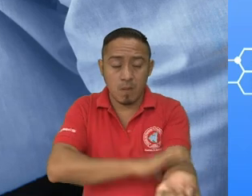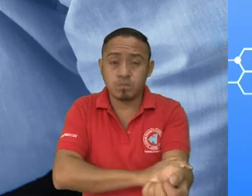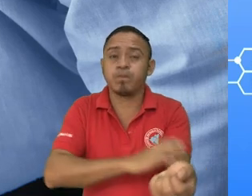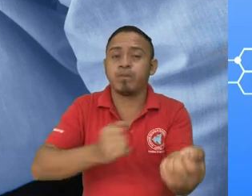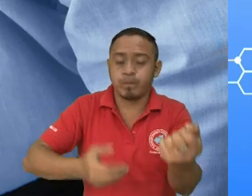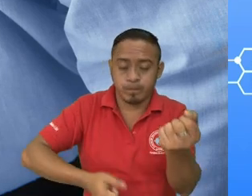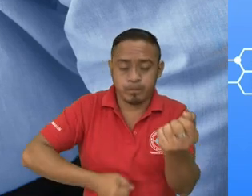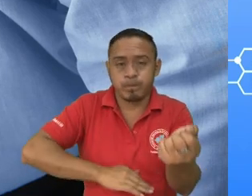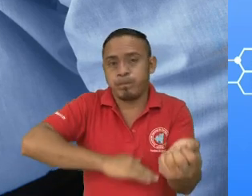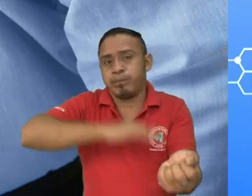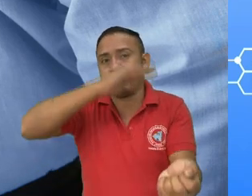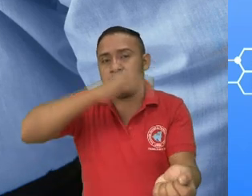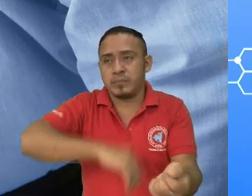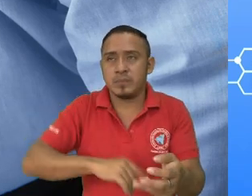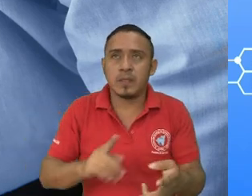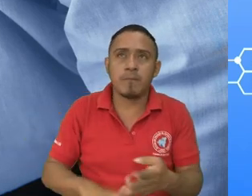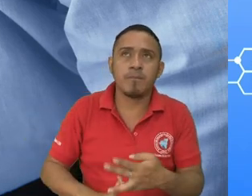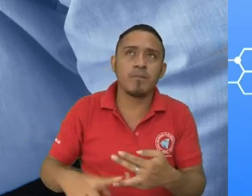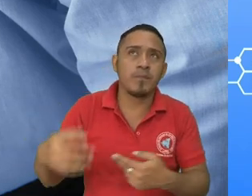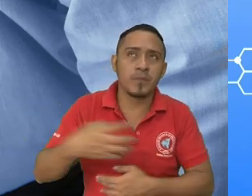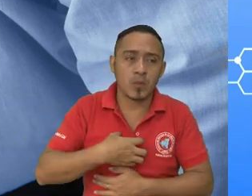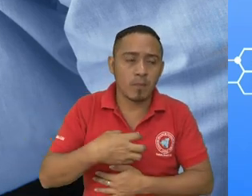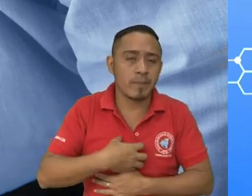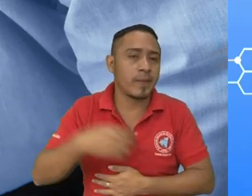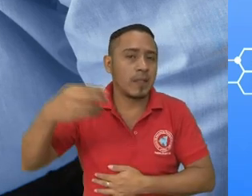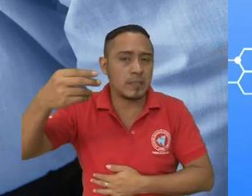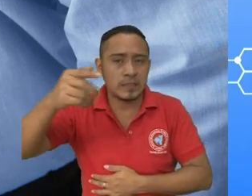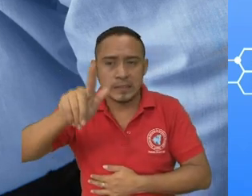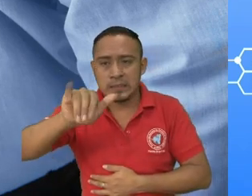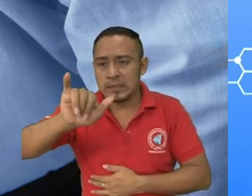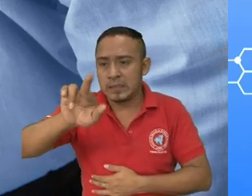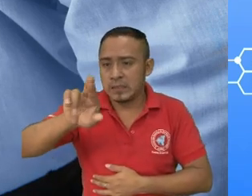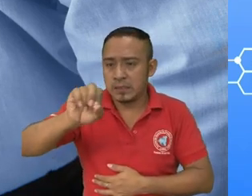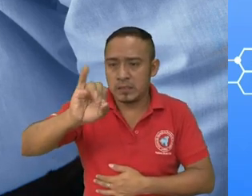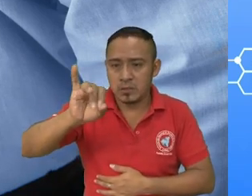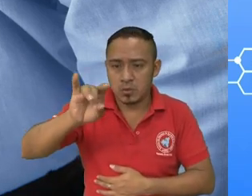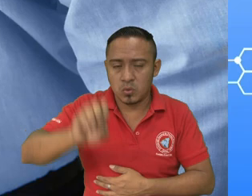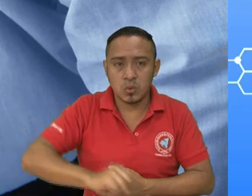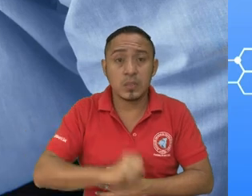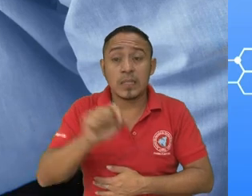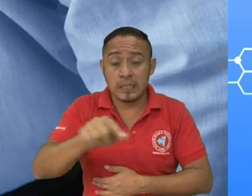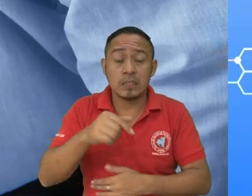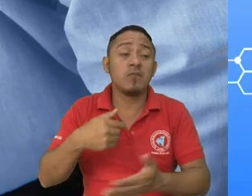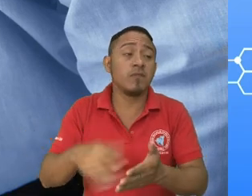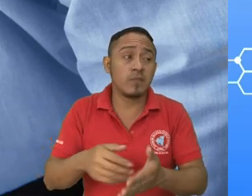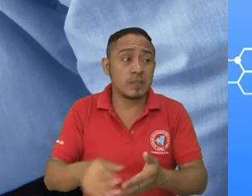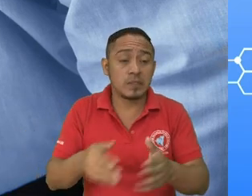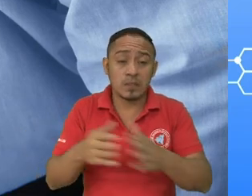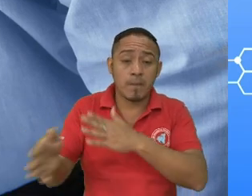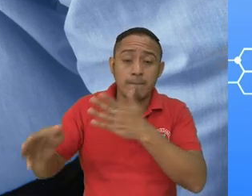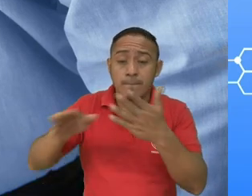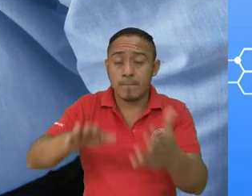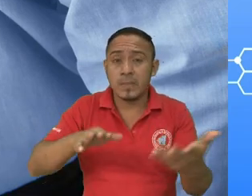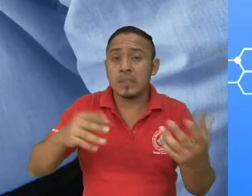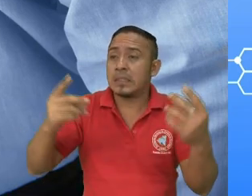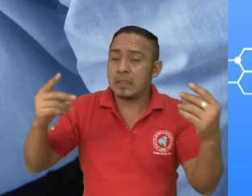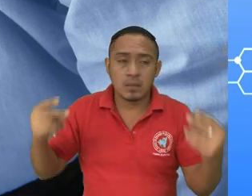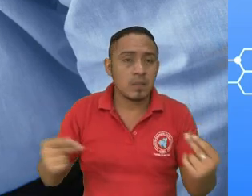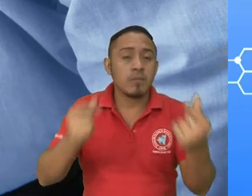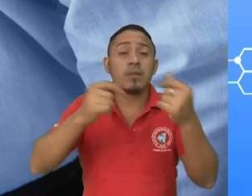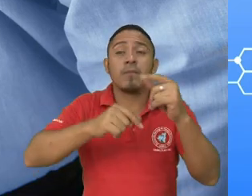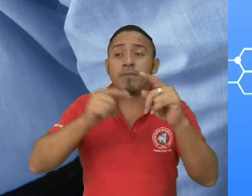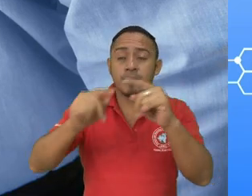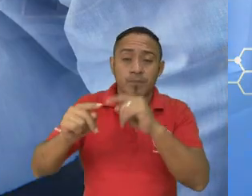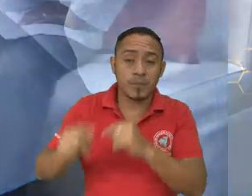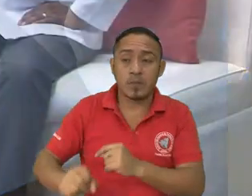tenemos personas con afectaciones de la glándula tiroides, que esto nos va a predisponer a una muerte súbita, porque normalmente se ve en